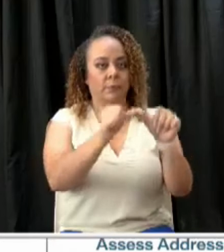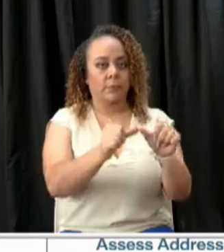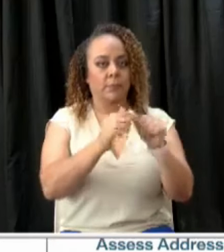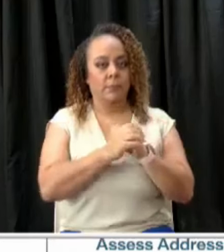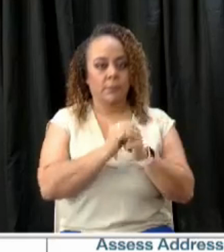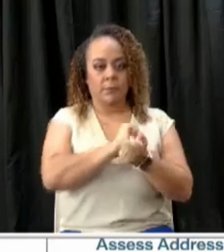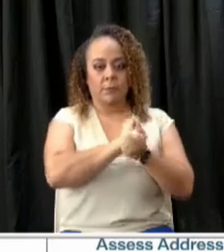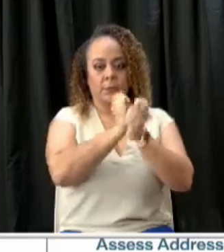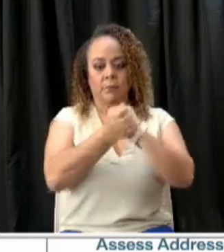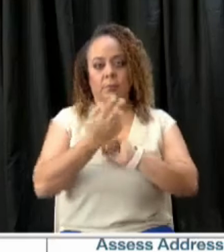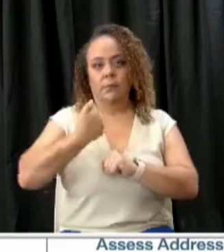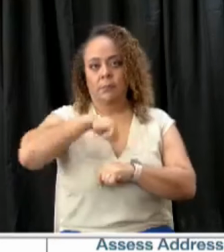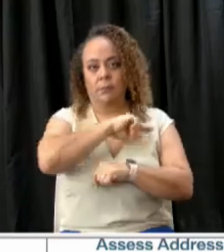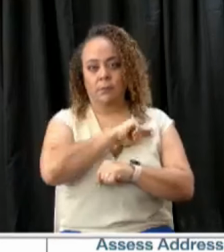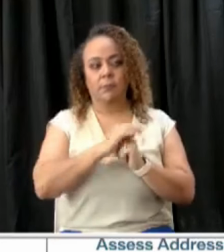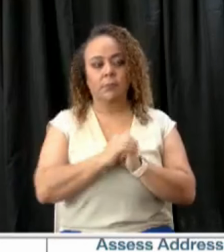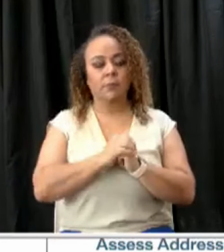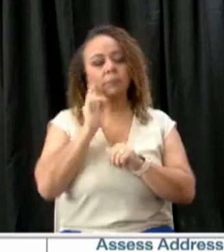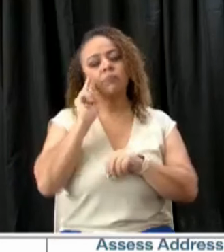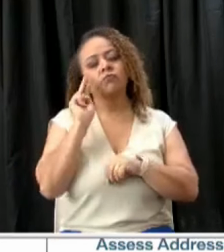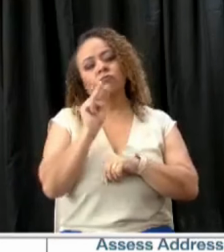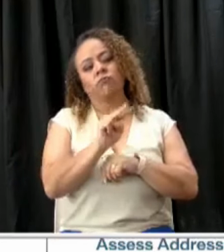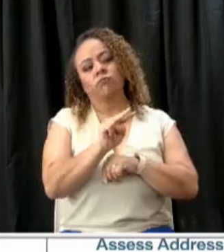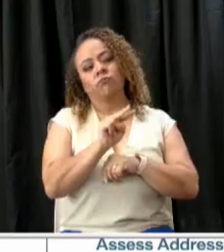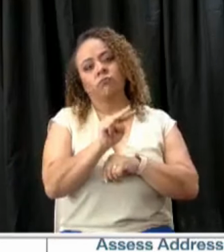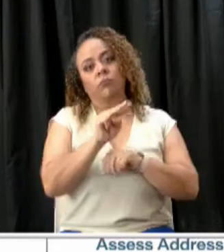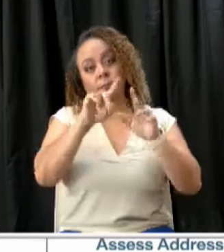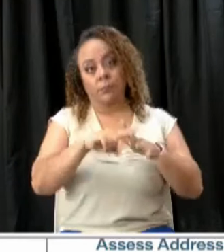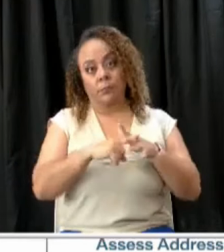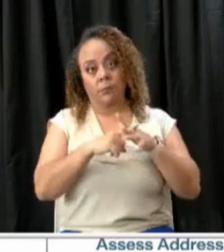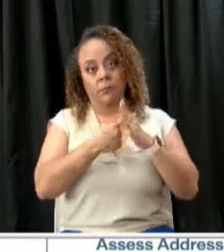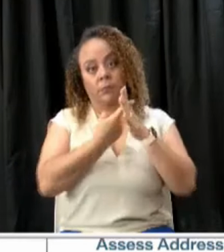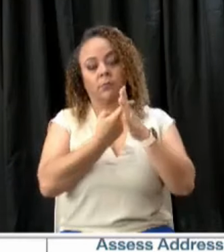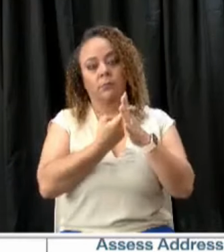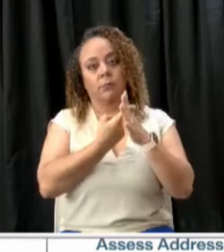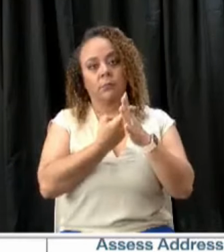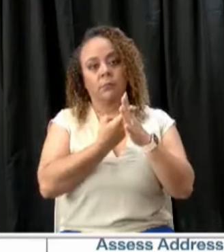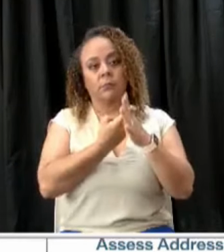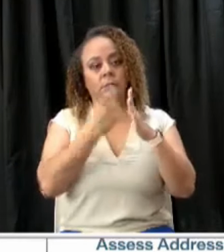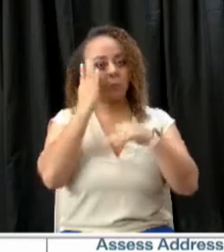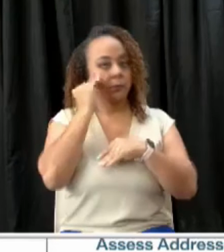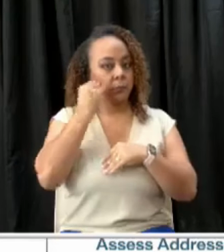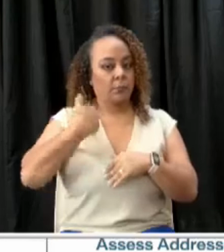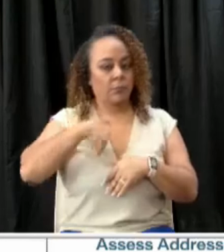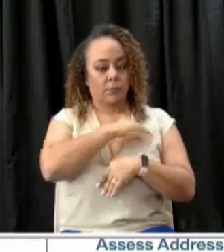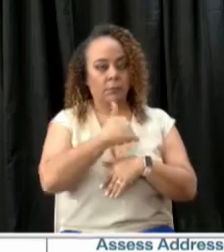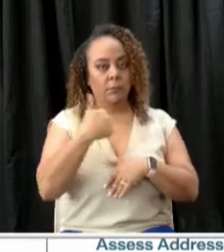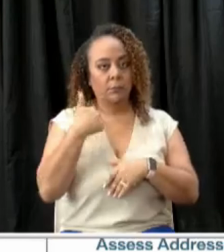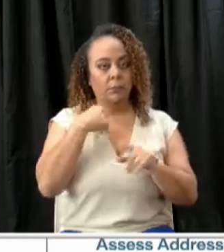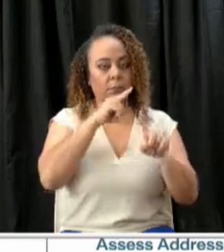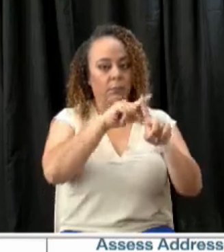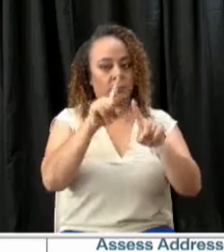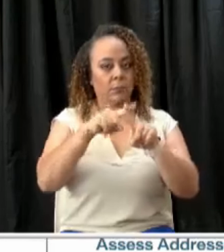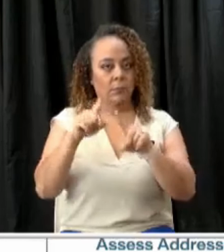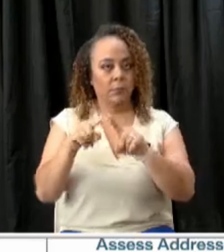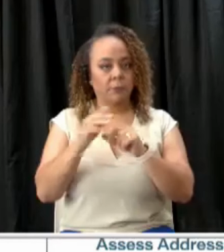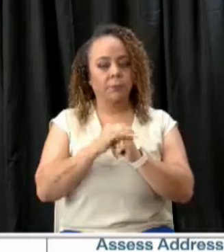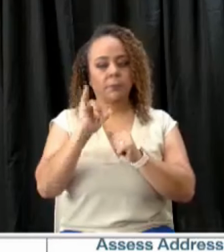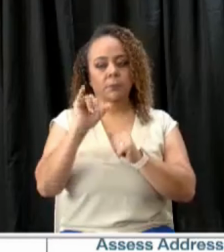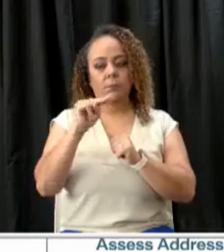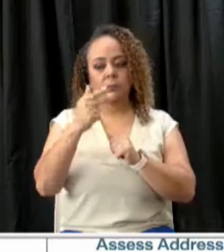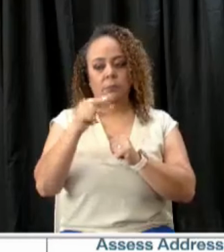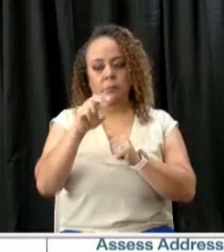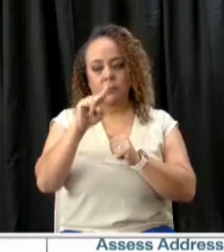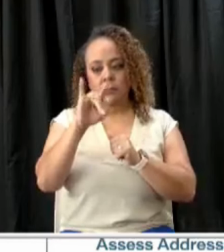los cambios. Nosotros hemos observado a partir de la experiencia que hemos desarrollado en diferentes ingenios y en